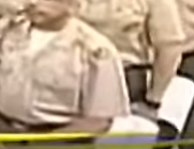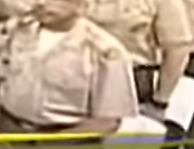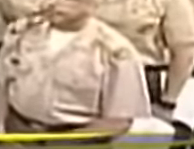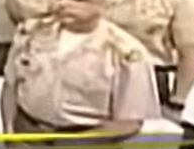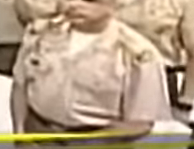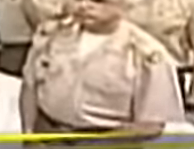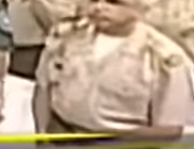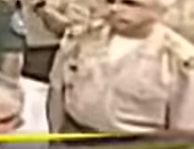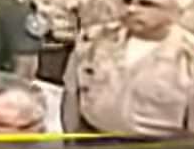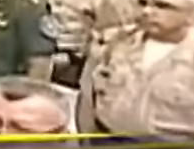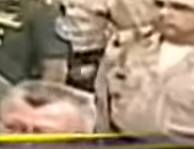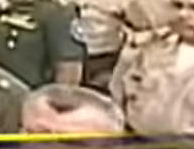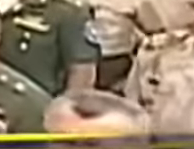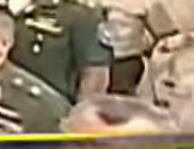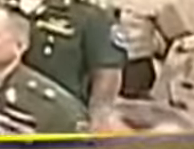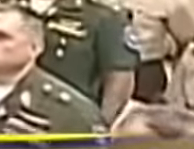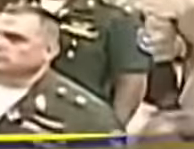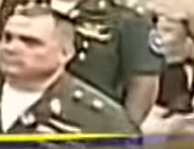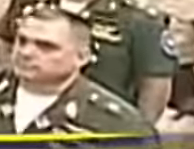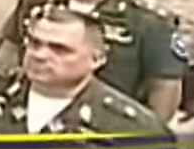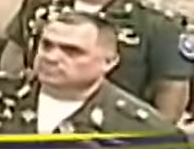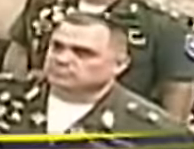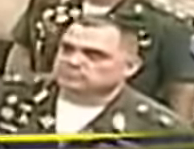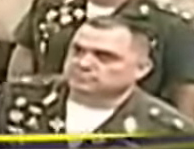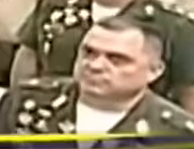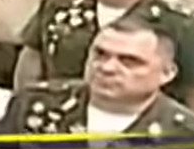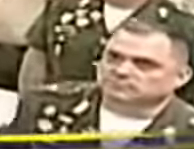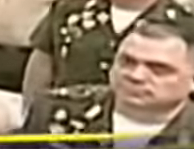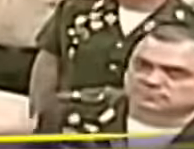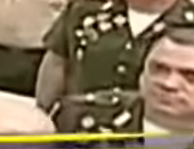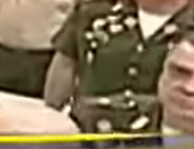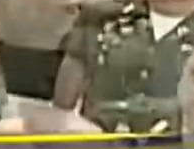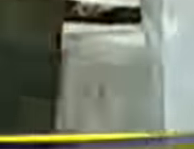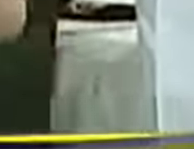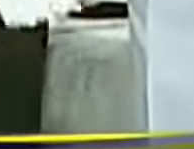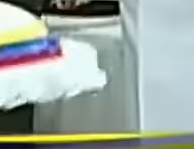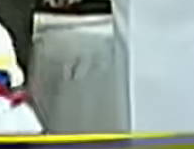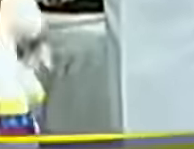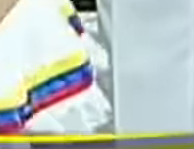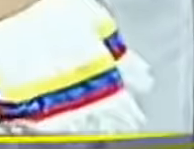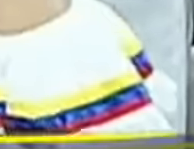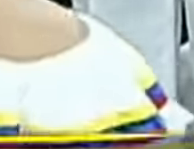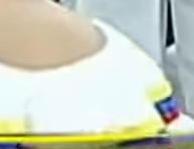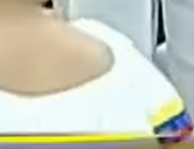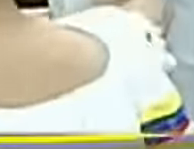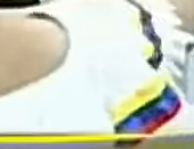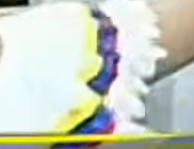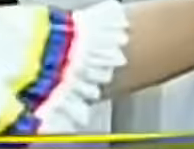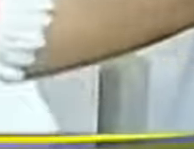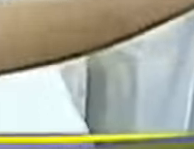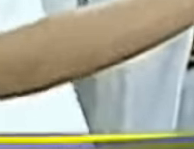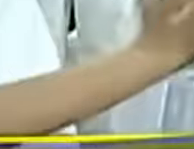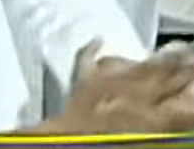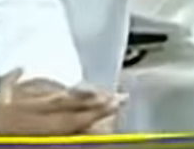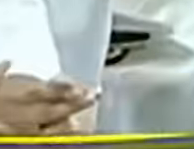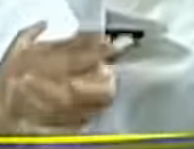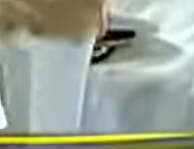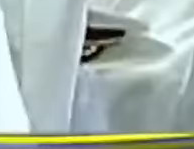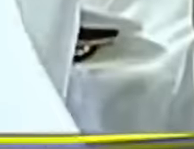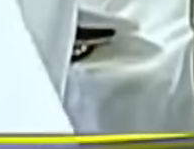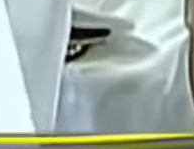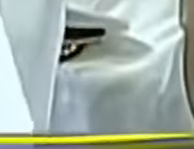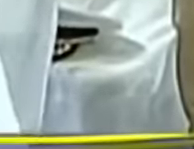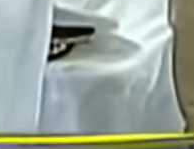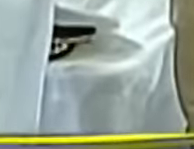Ya restan solo 12 días para la realización del referendo consultivo fijado por el Consejo Nacional Electoral para el próximo domingo 3